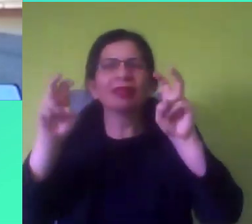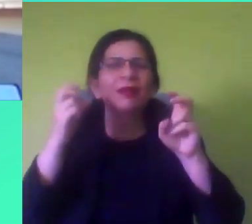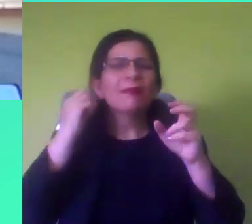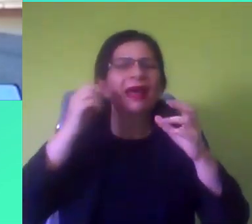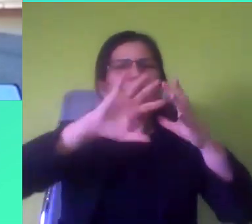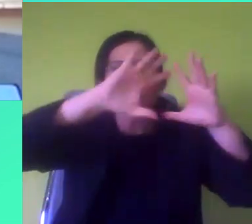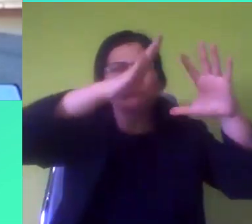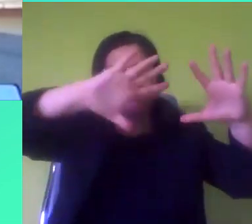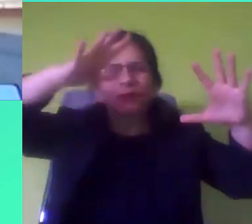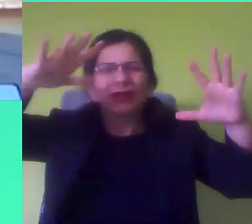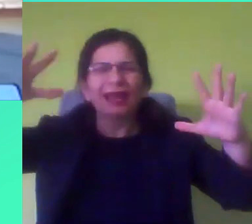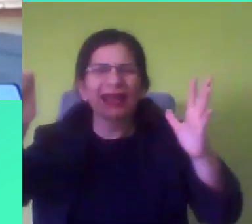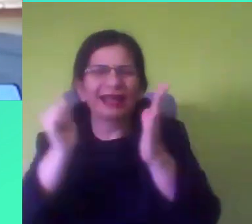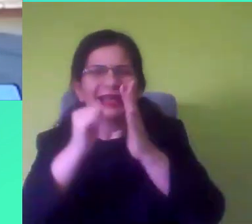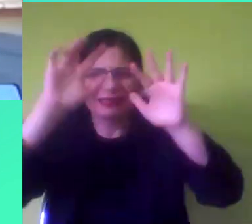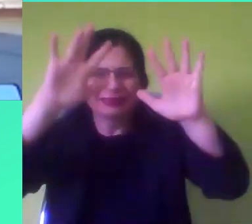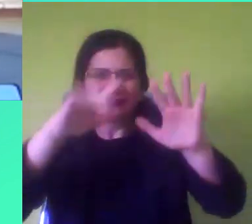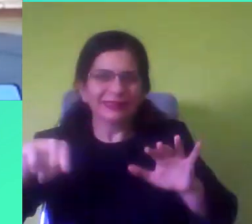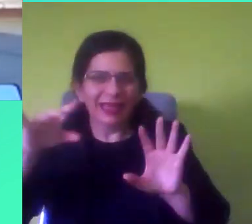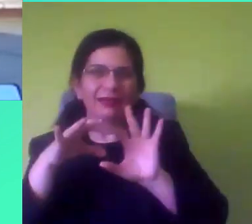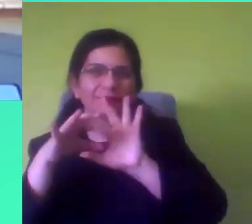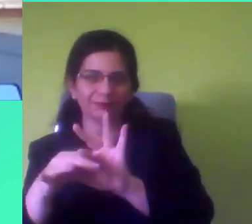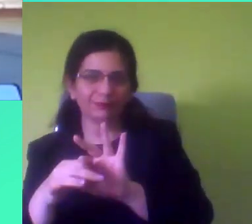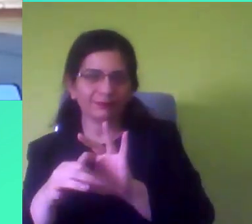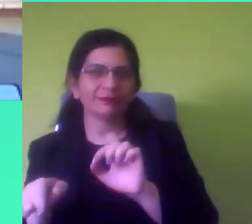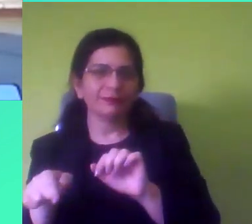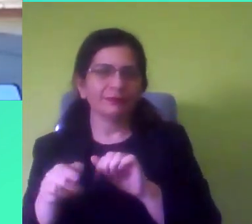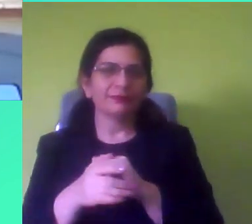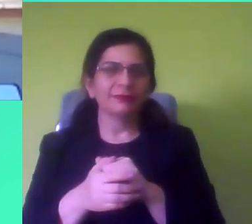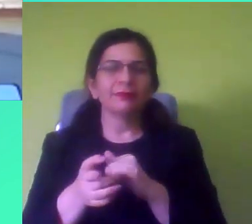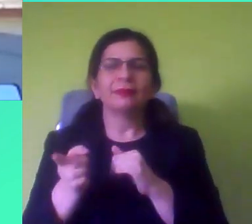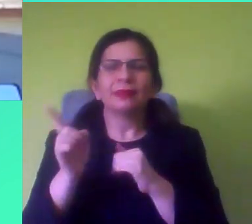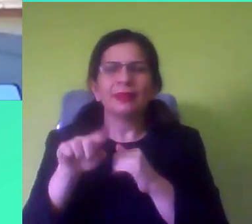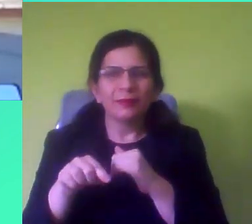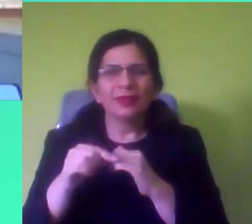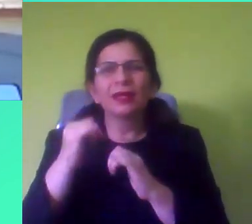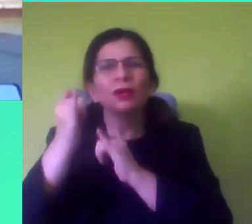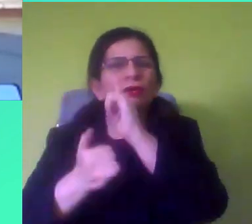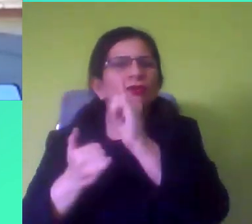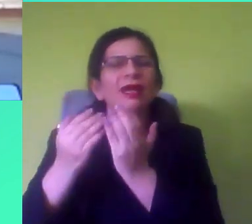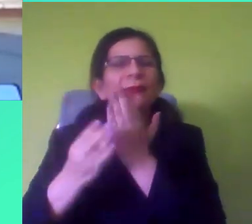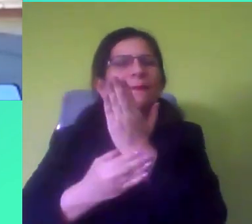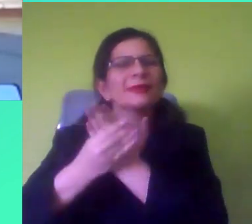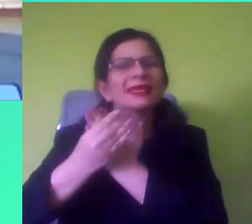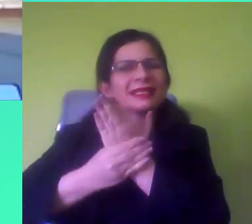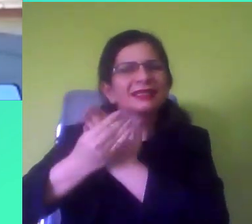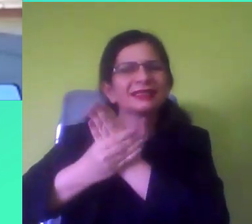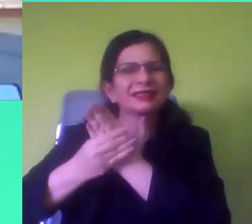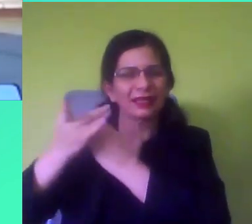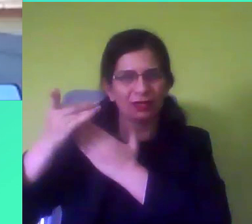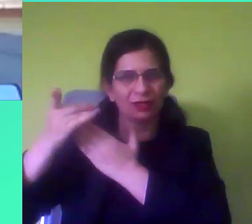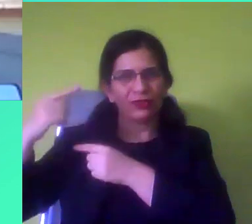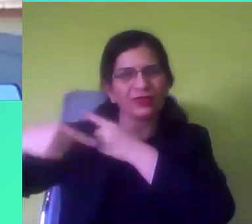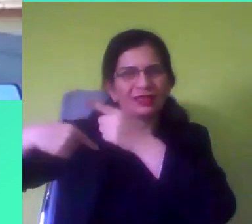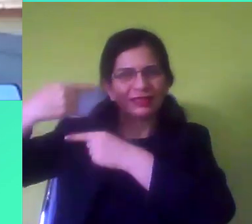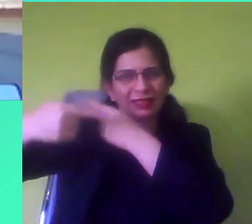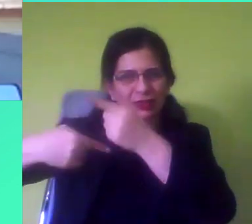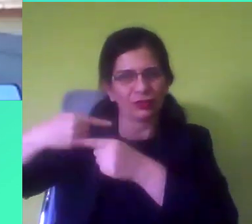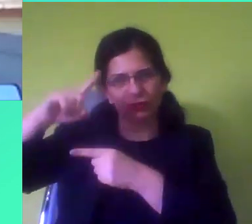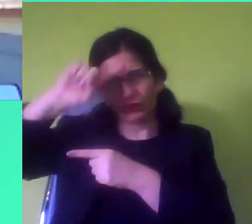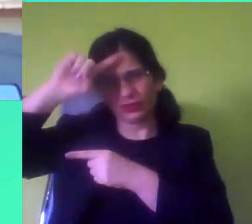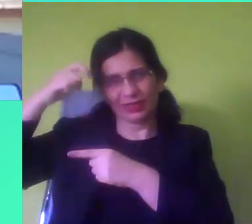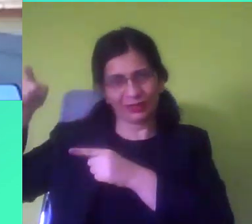Glaciares, pero también en conjunto con CONICET Documental y el Ministerio de Ambiente y Desarrollo Sustentable de la